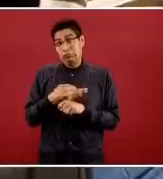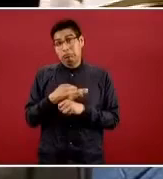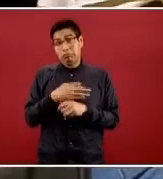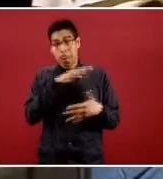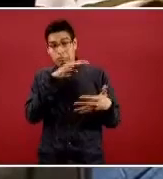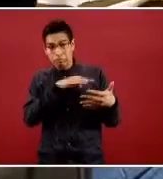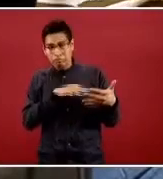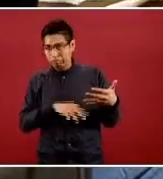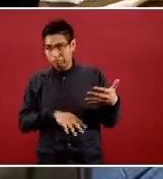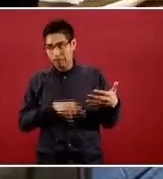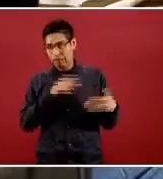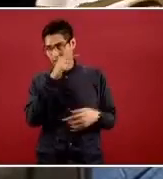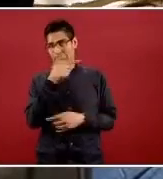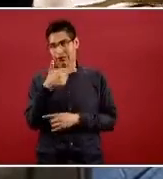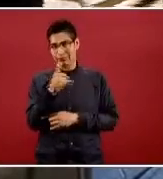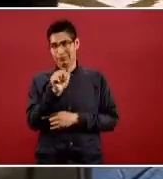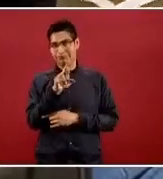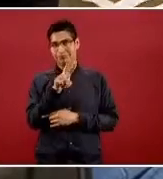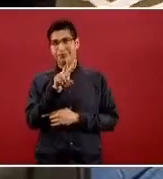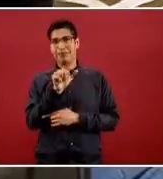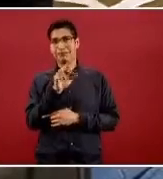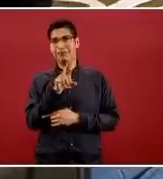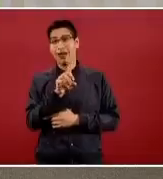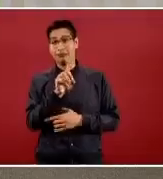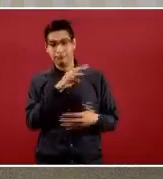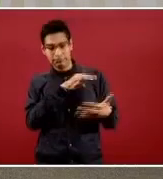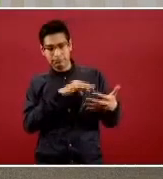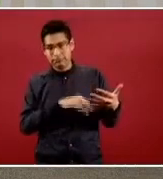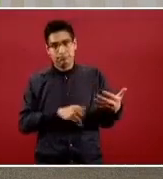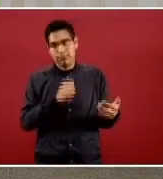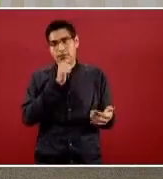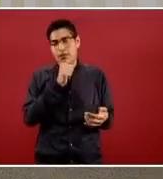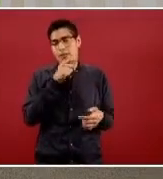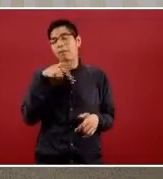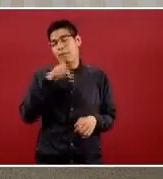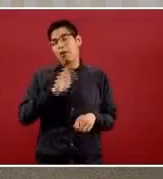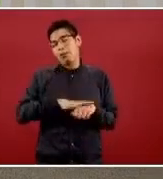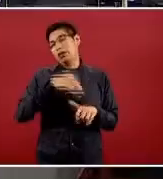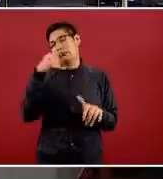mencionado, pero desde luego es más complejo que solamente el aspecto hormonal.